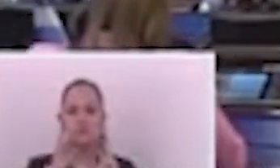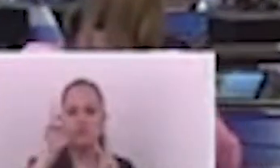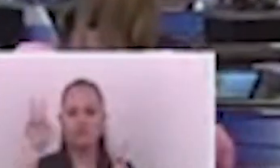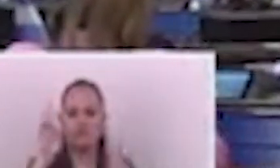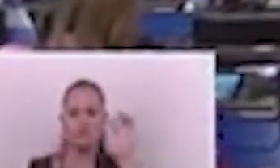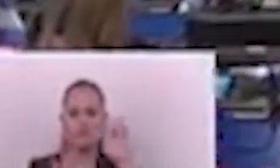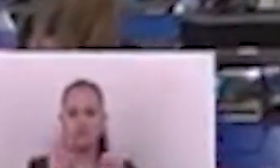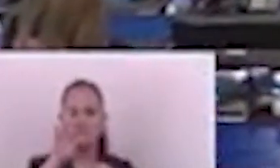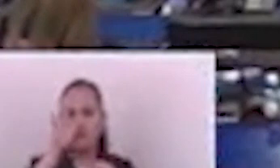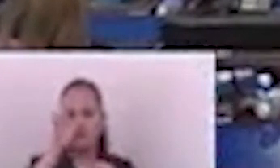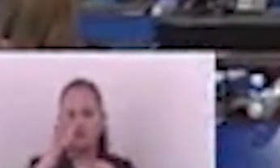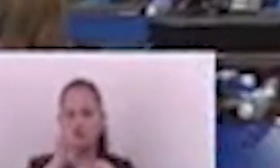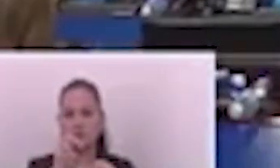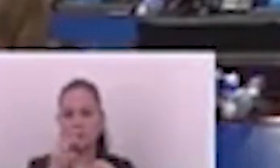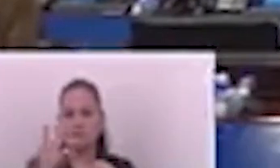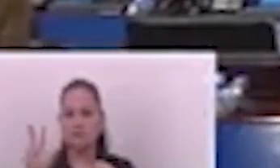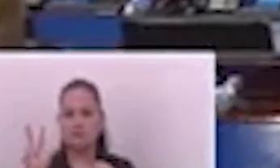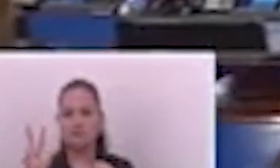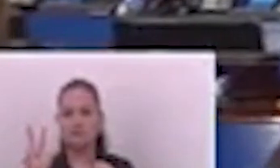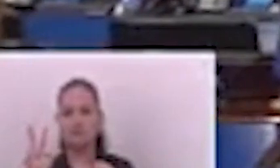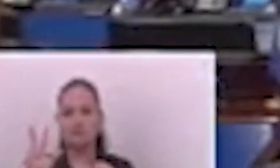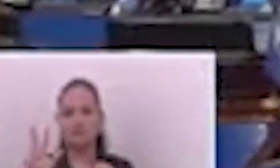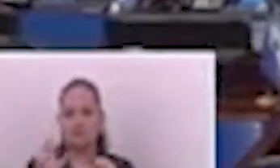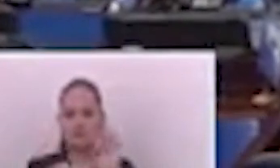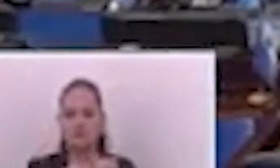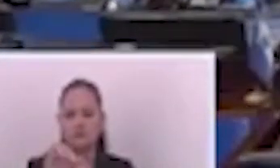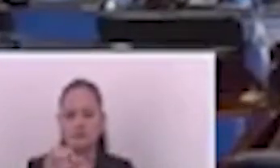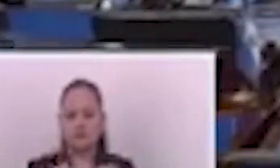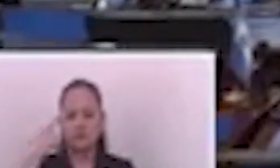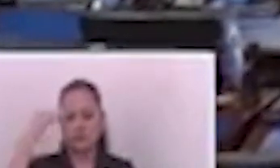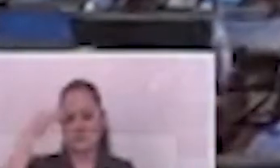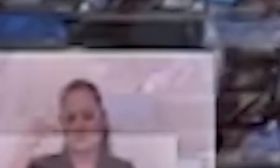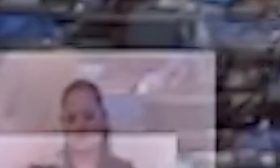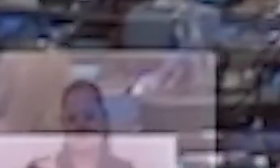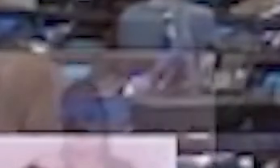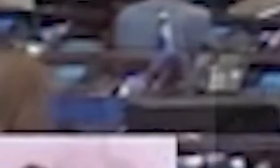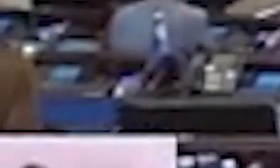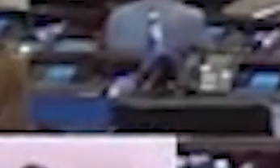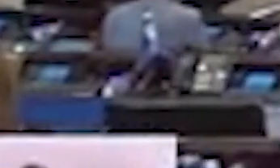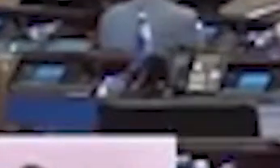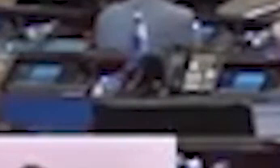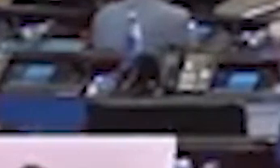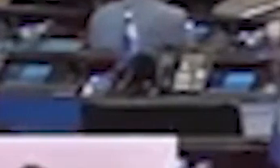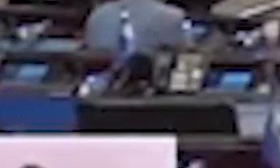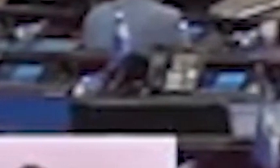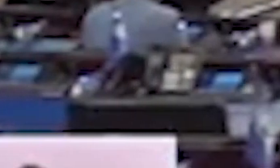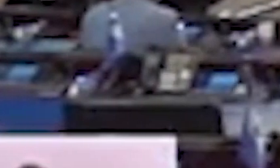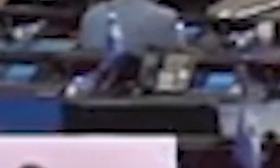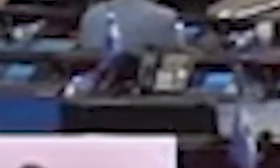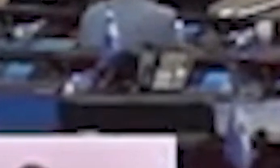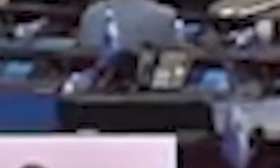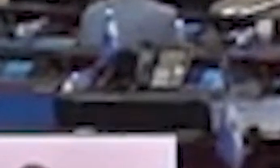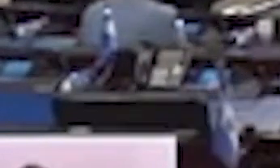quedarán conformados de tal modo de que aguachapán contará con tres diputados Santana con Sonsonate de igual manera tendrá 5